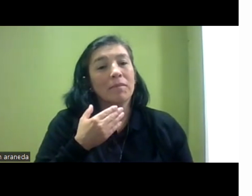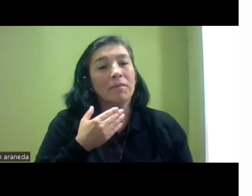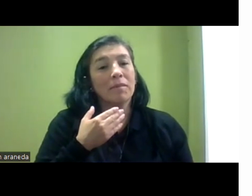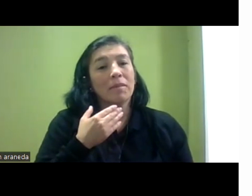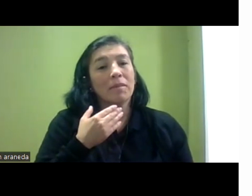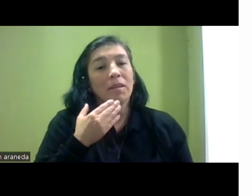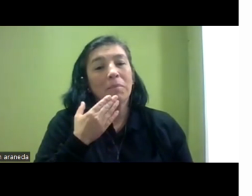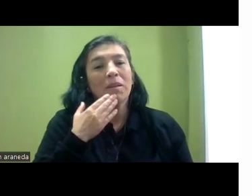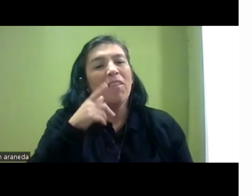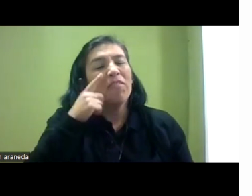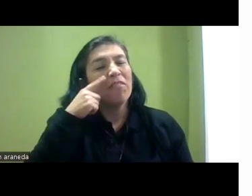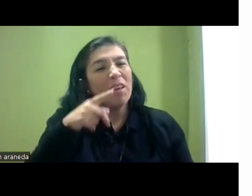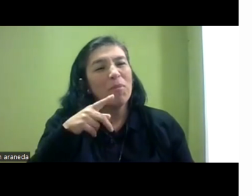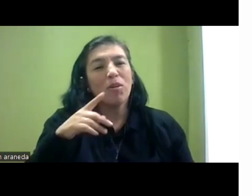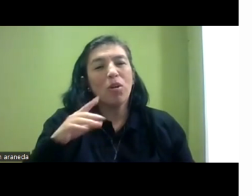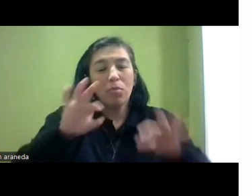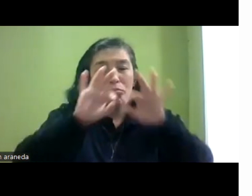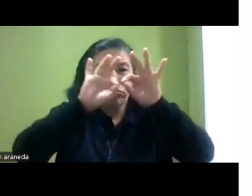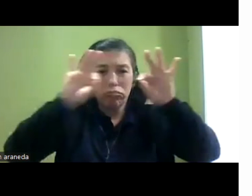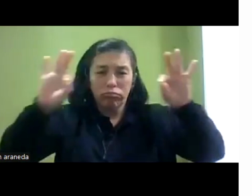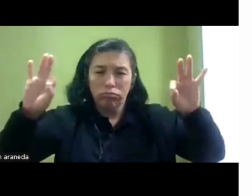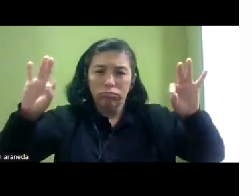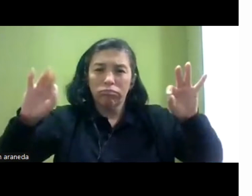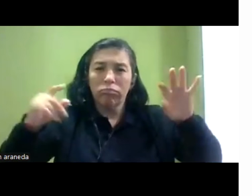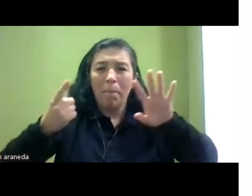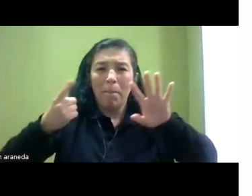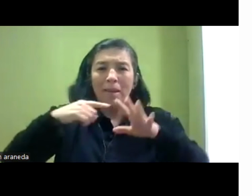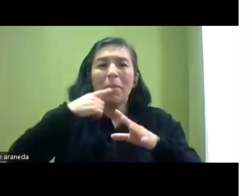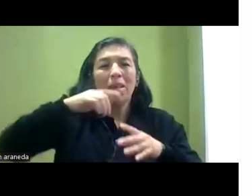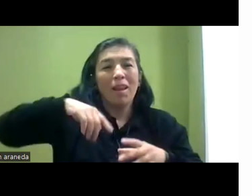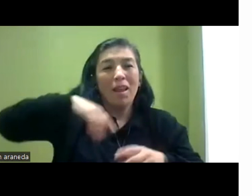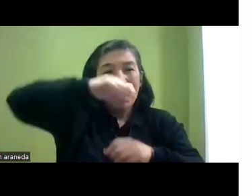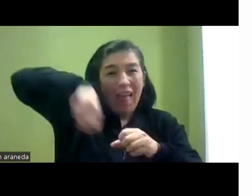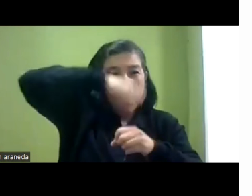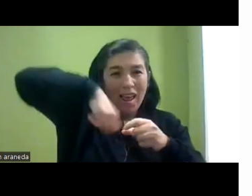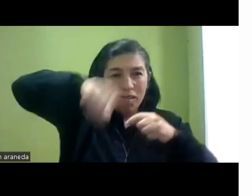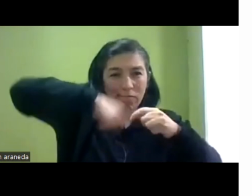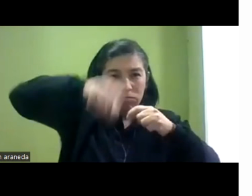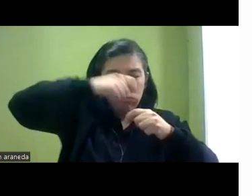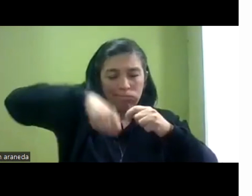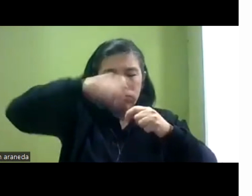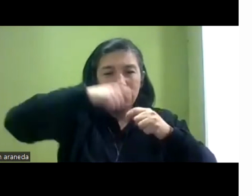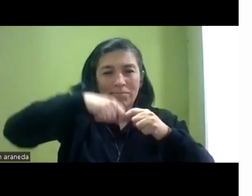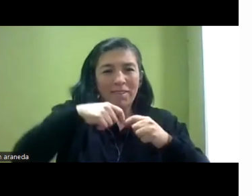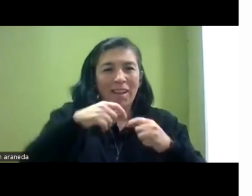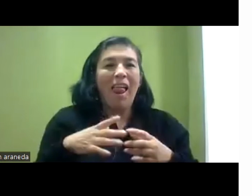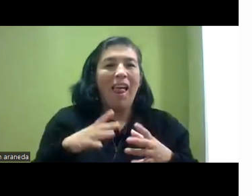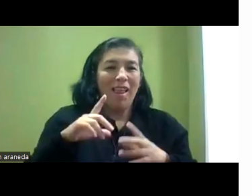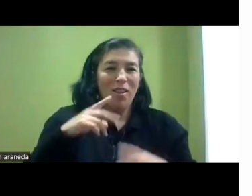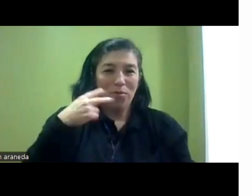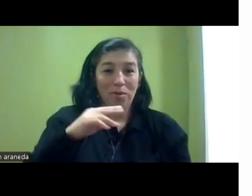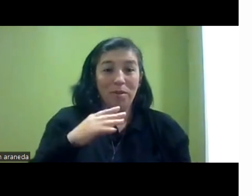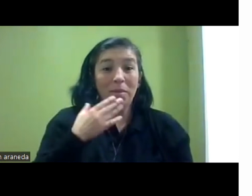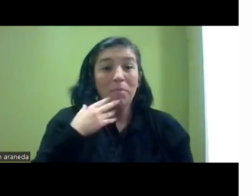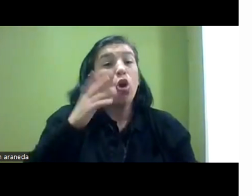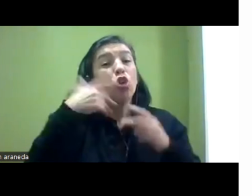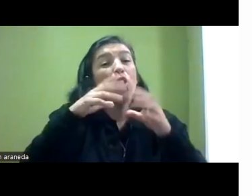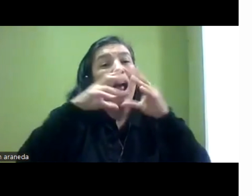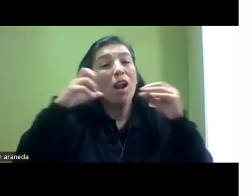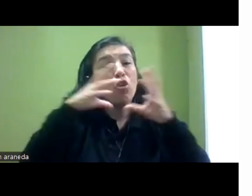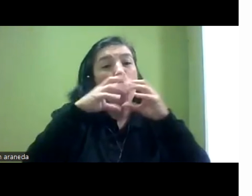algunos instrumentos como usos y torteras para el hilado de esa fibra, de la fibra de camelida. El algodón silvestre